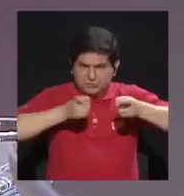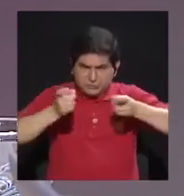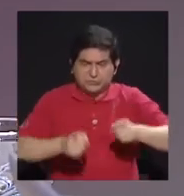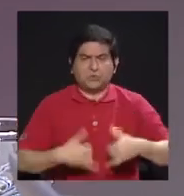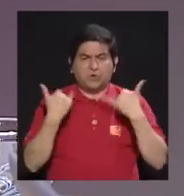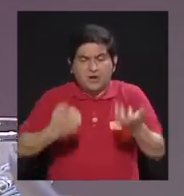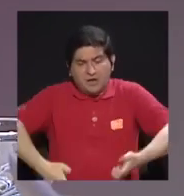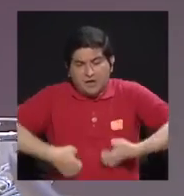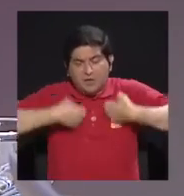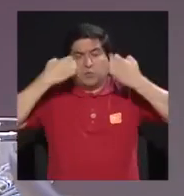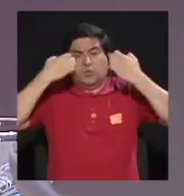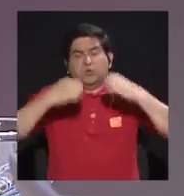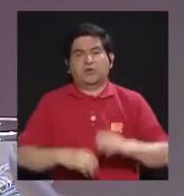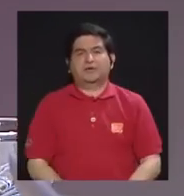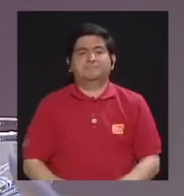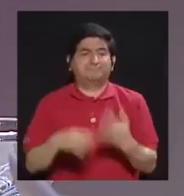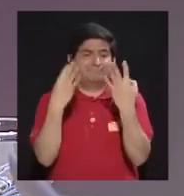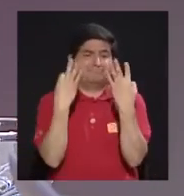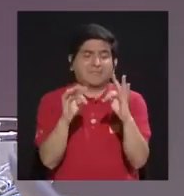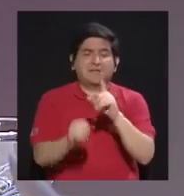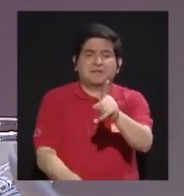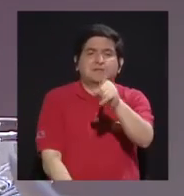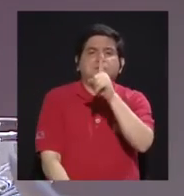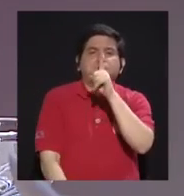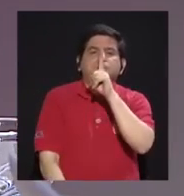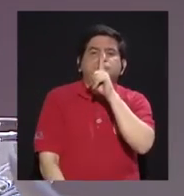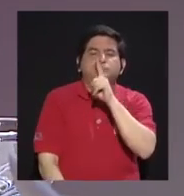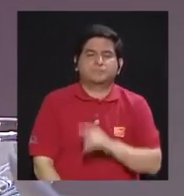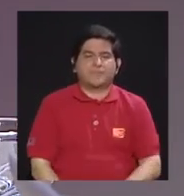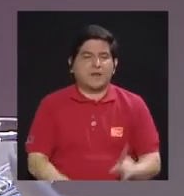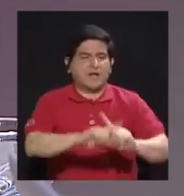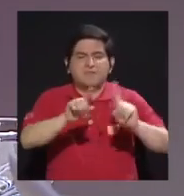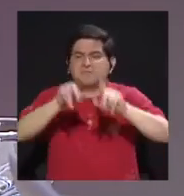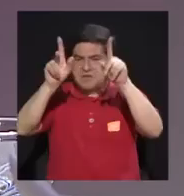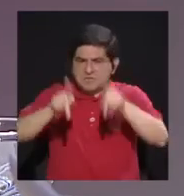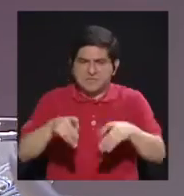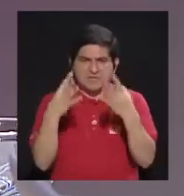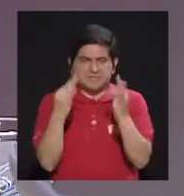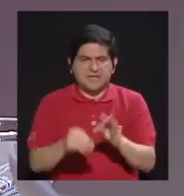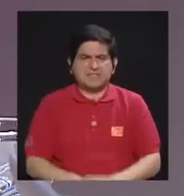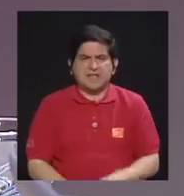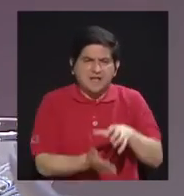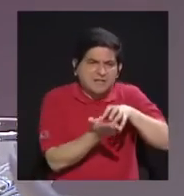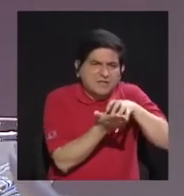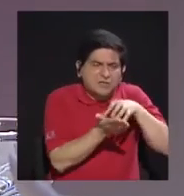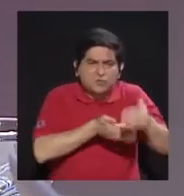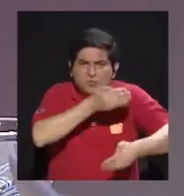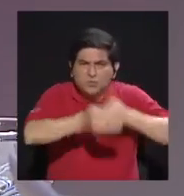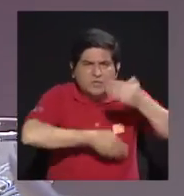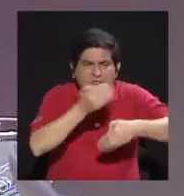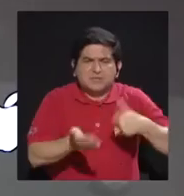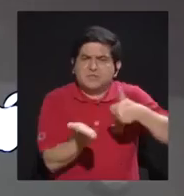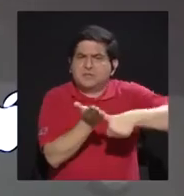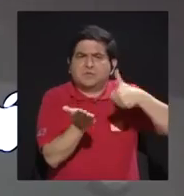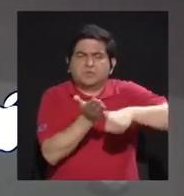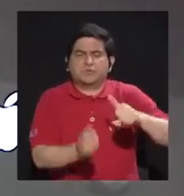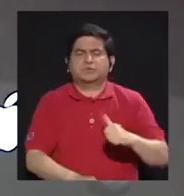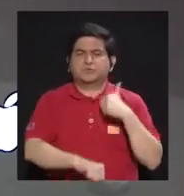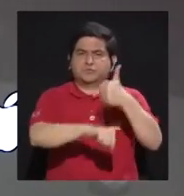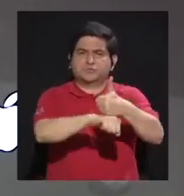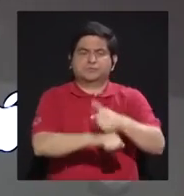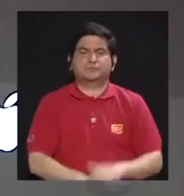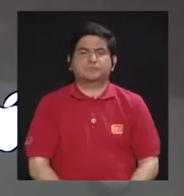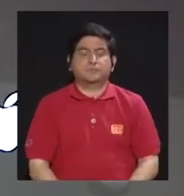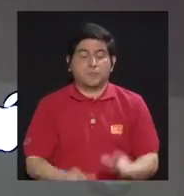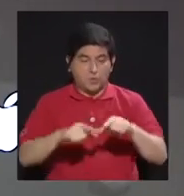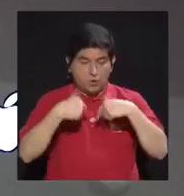existe, pretende silenciar las voces que están cuestionando este proceso electoral. Hay un llamado de este